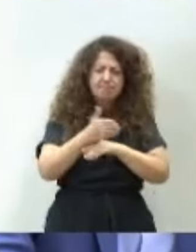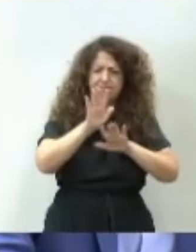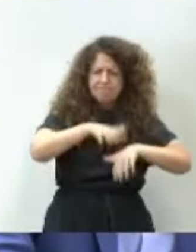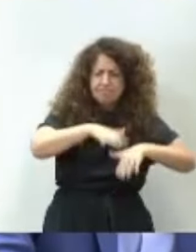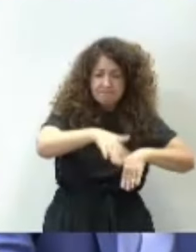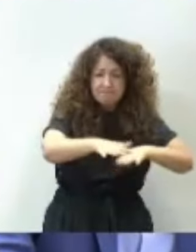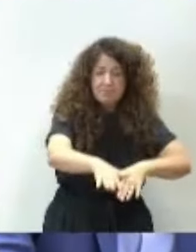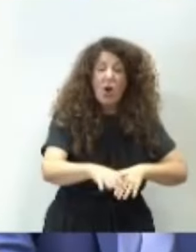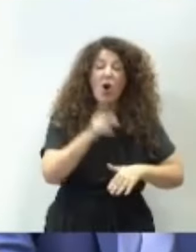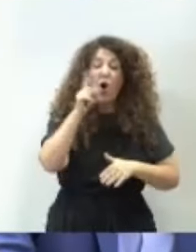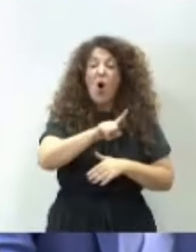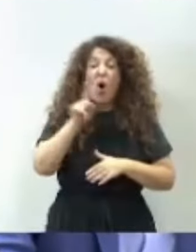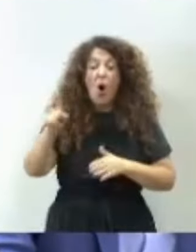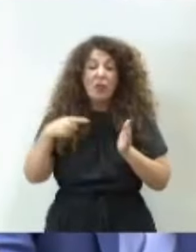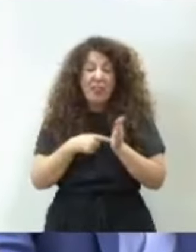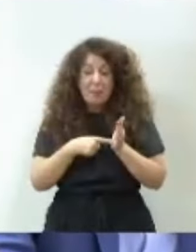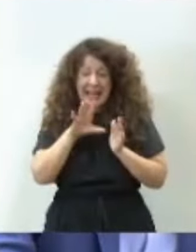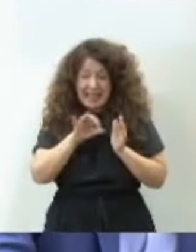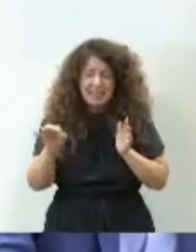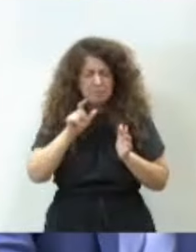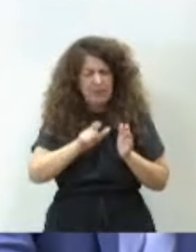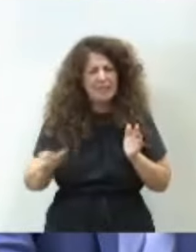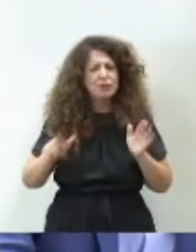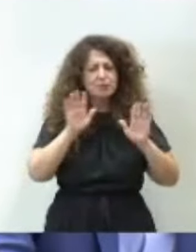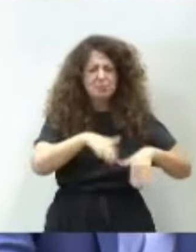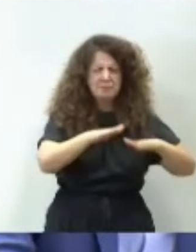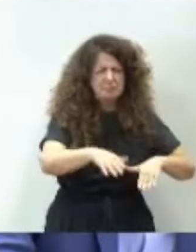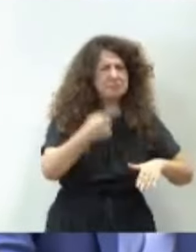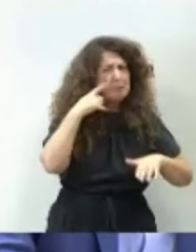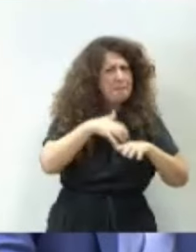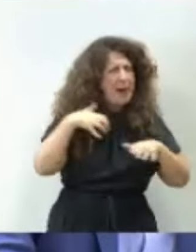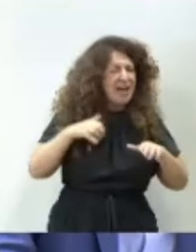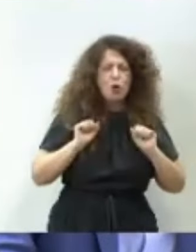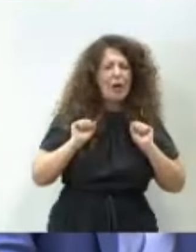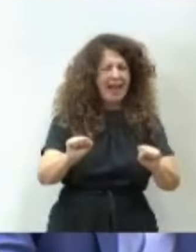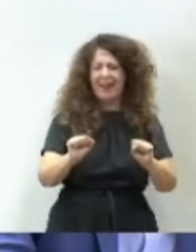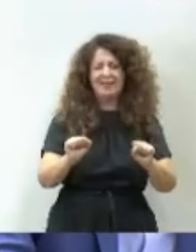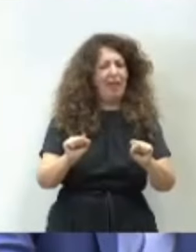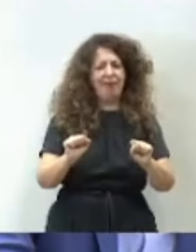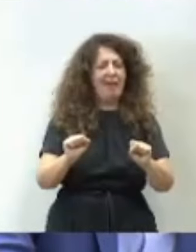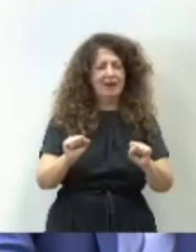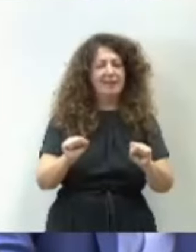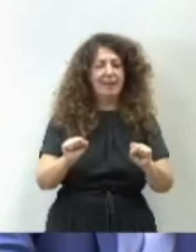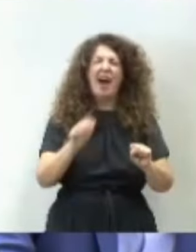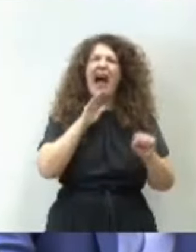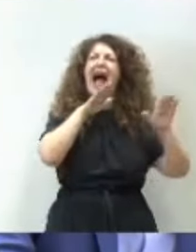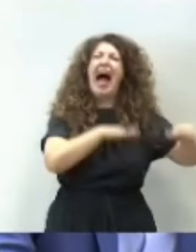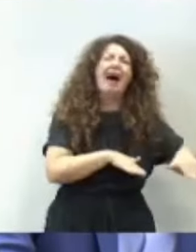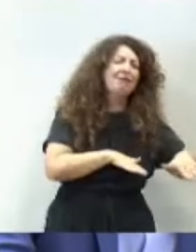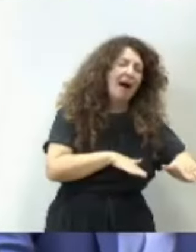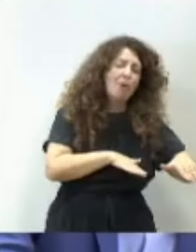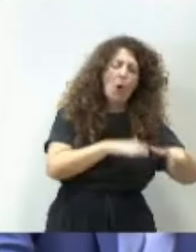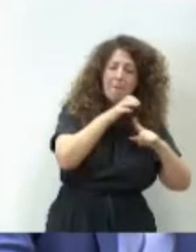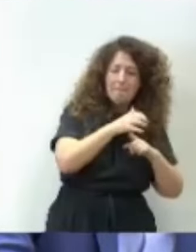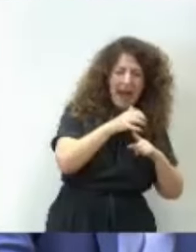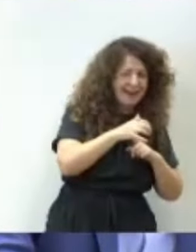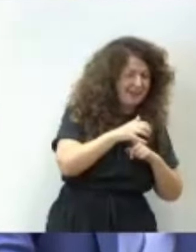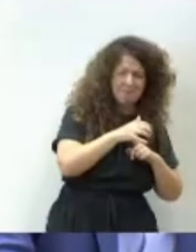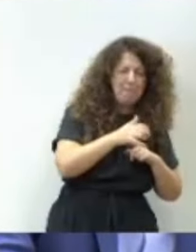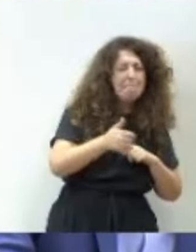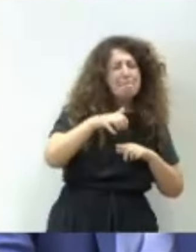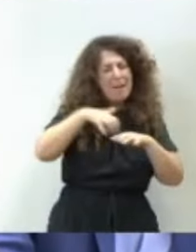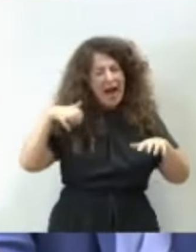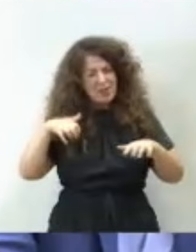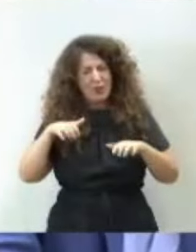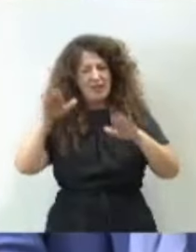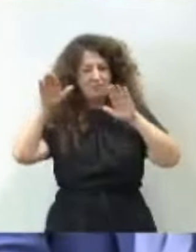de 11.500. Percibo que hay más gente que lo rechaza de la que está a favor del parque. Ustedes, el